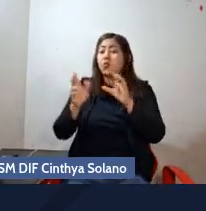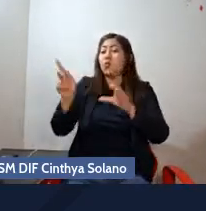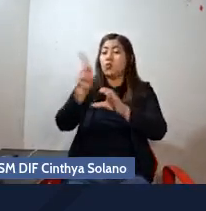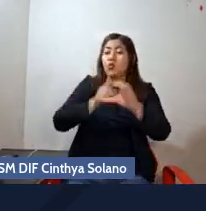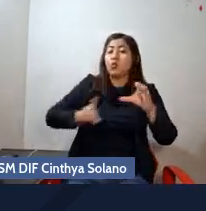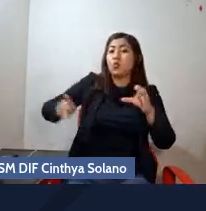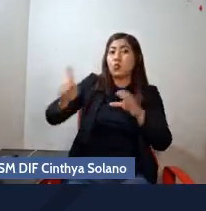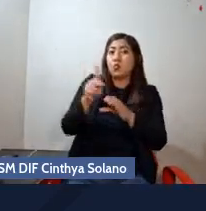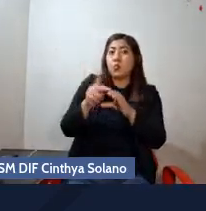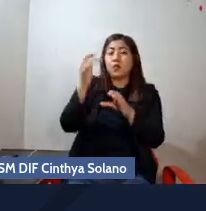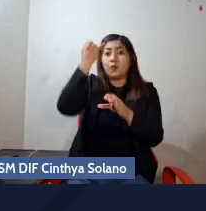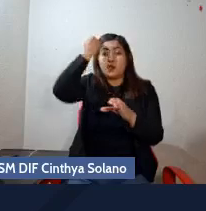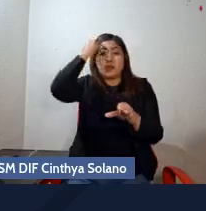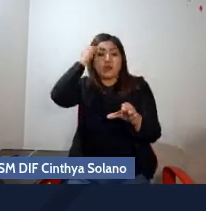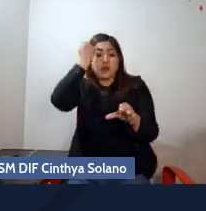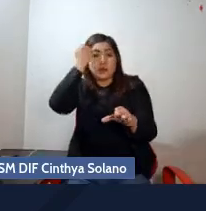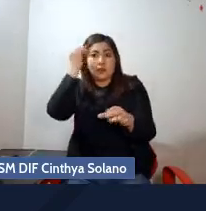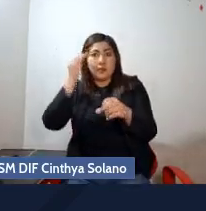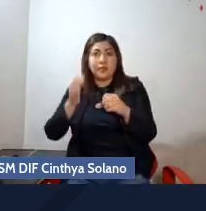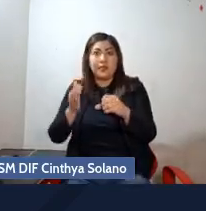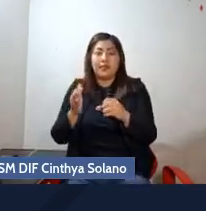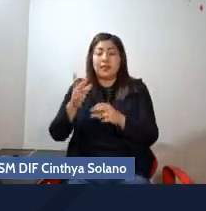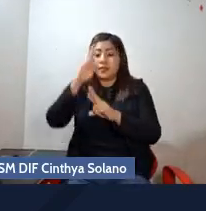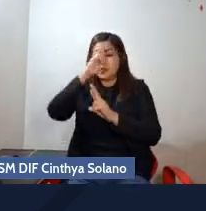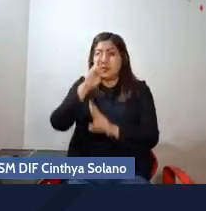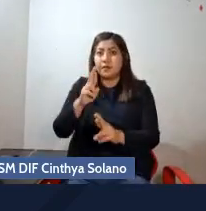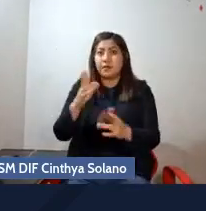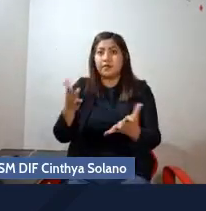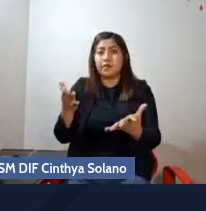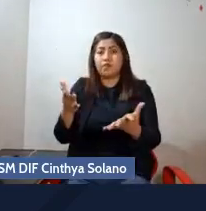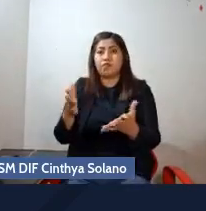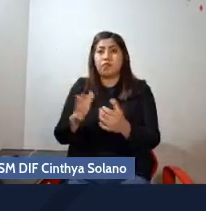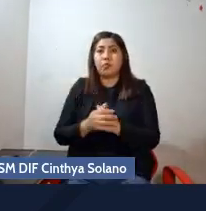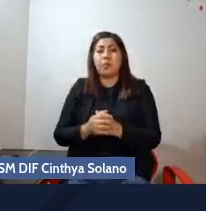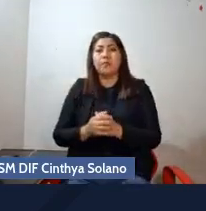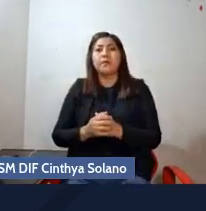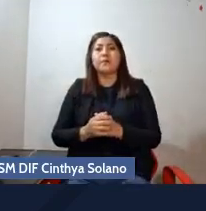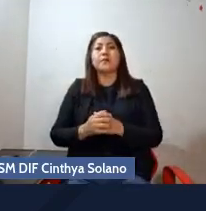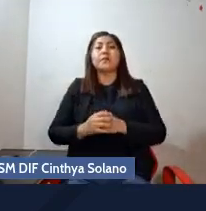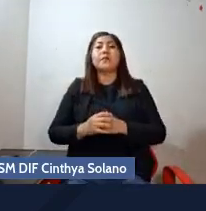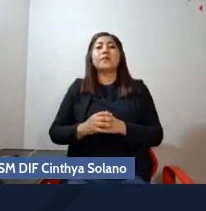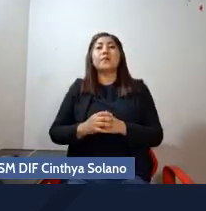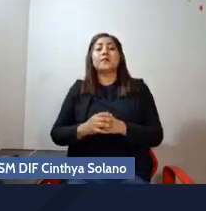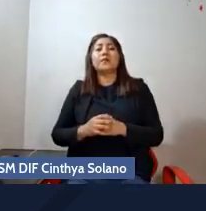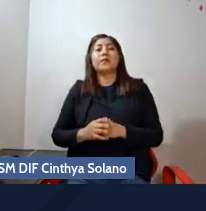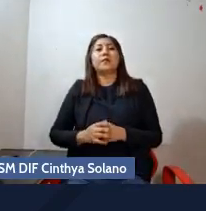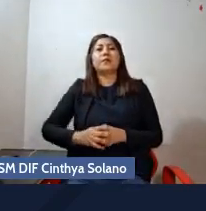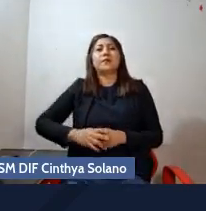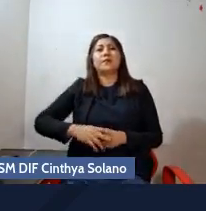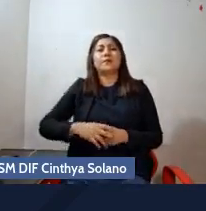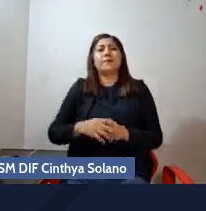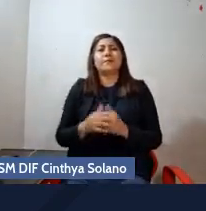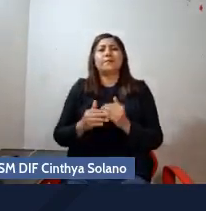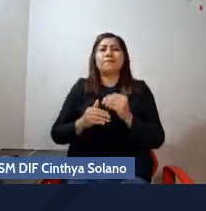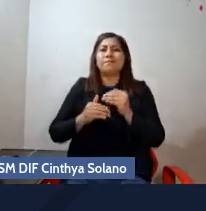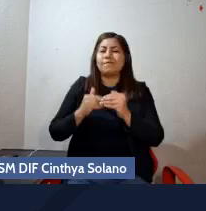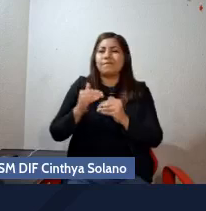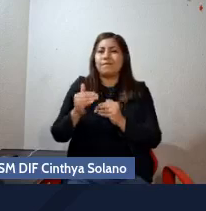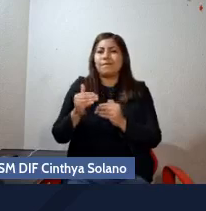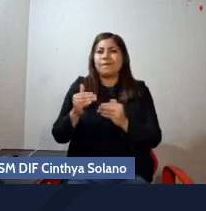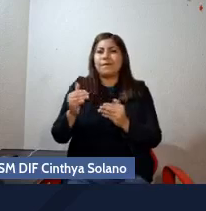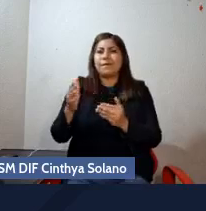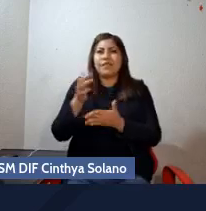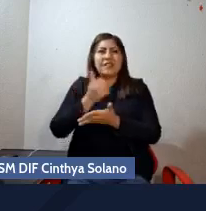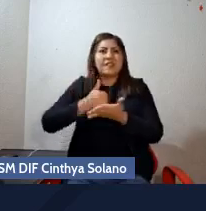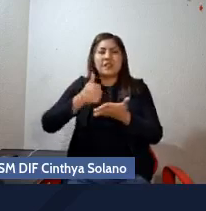En nuestro país, la participación en las elecciones desafortunadamente no es muy alta.